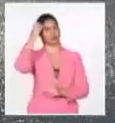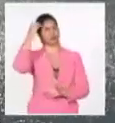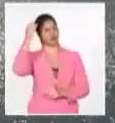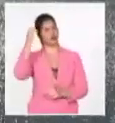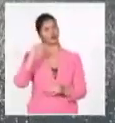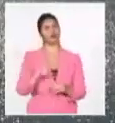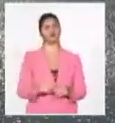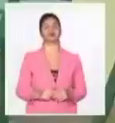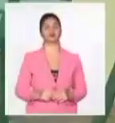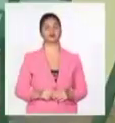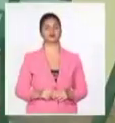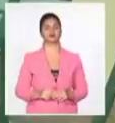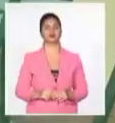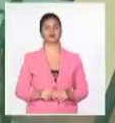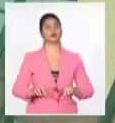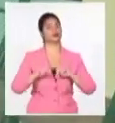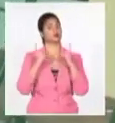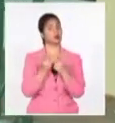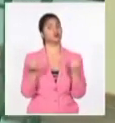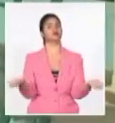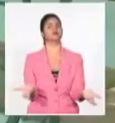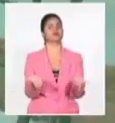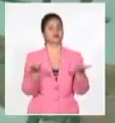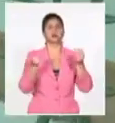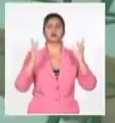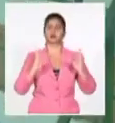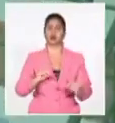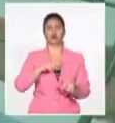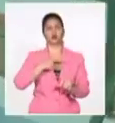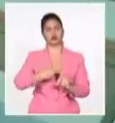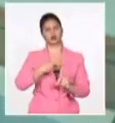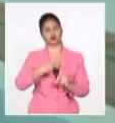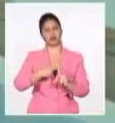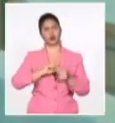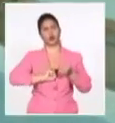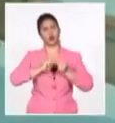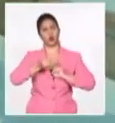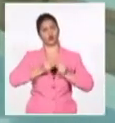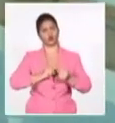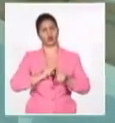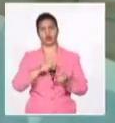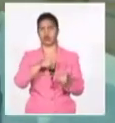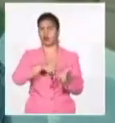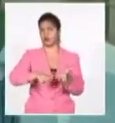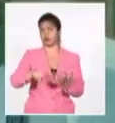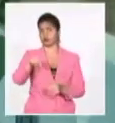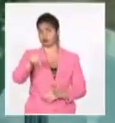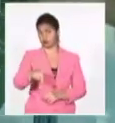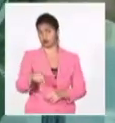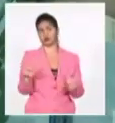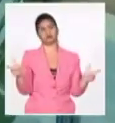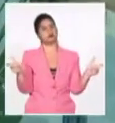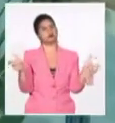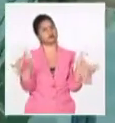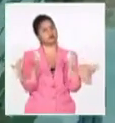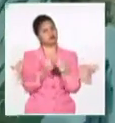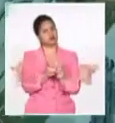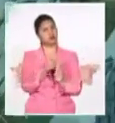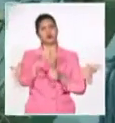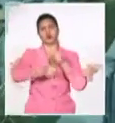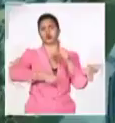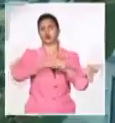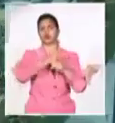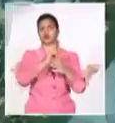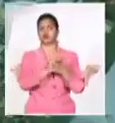reservas aún por aprovechar en materia de ahorro. La provincia ahorra, tiene una disminución de más de